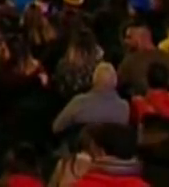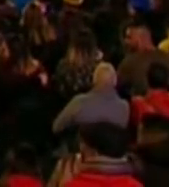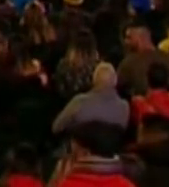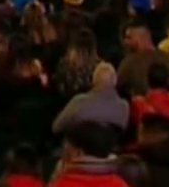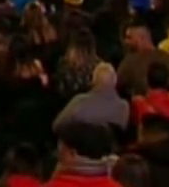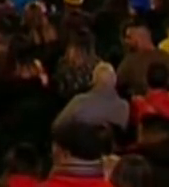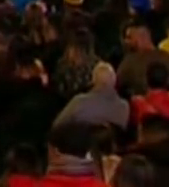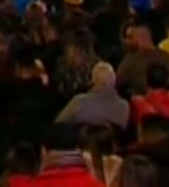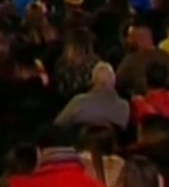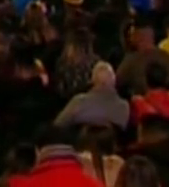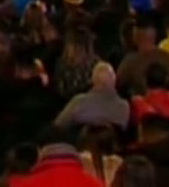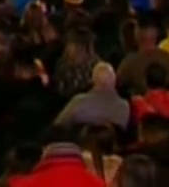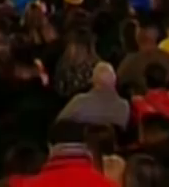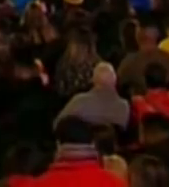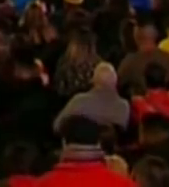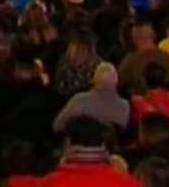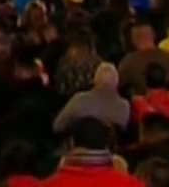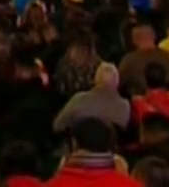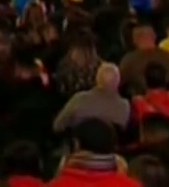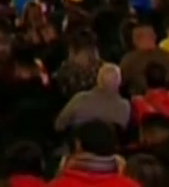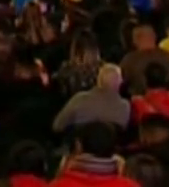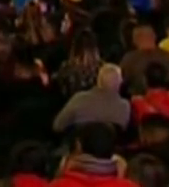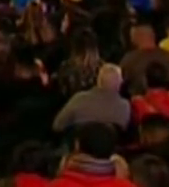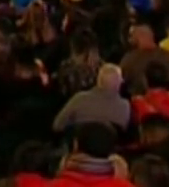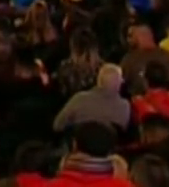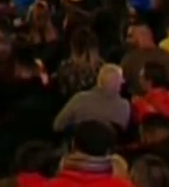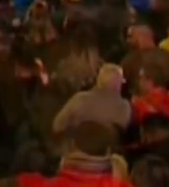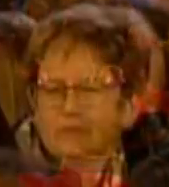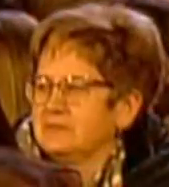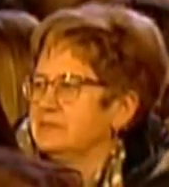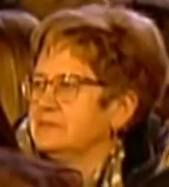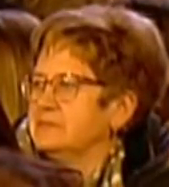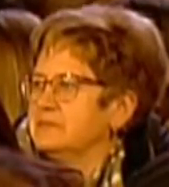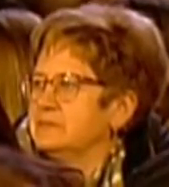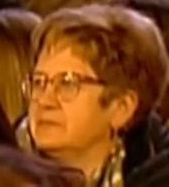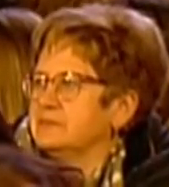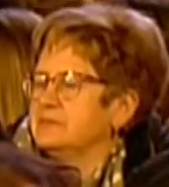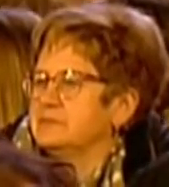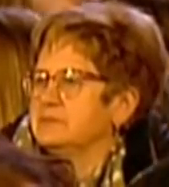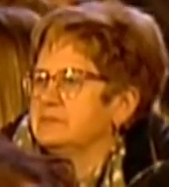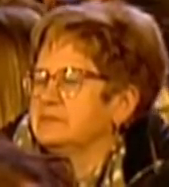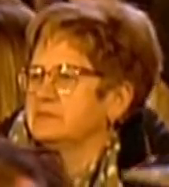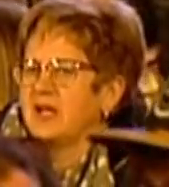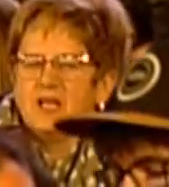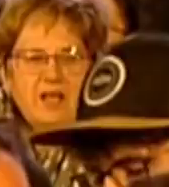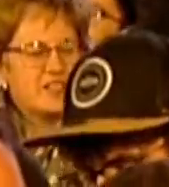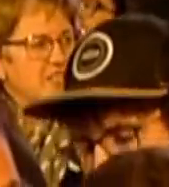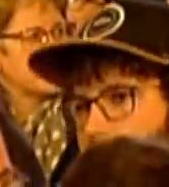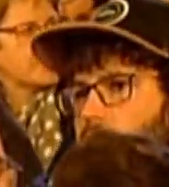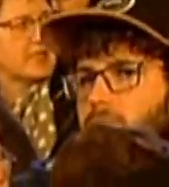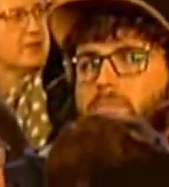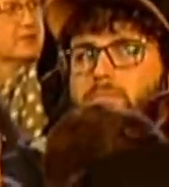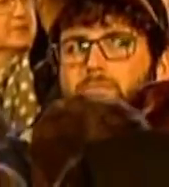serán los protagonistas? Algo crítico seguramente que traerán. ¿Les apetece a que aparezca en la tele el texto que